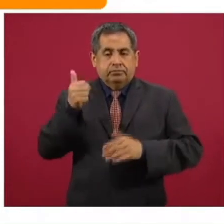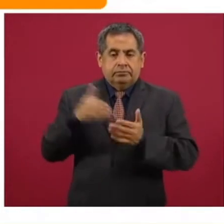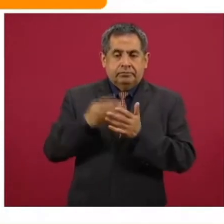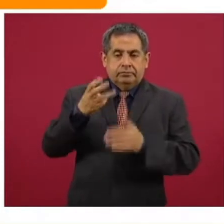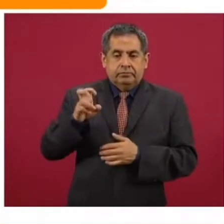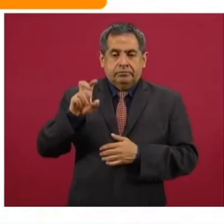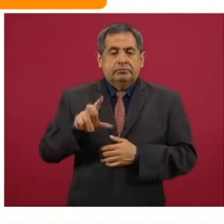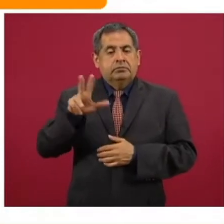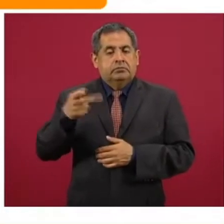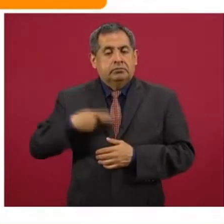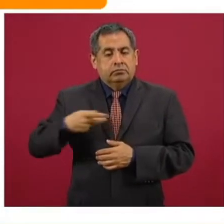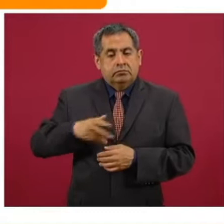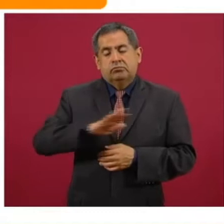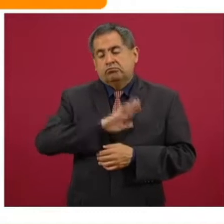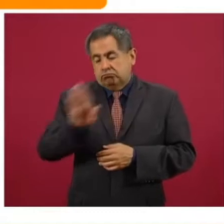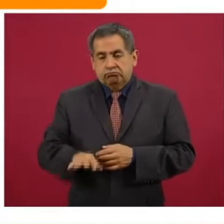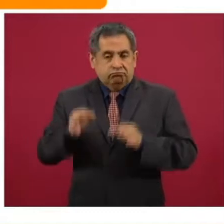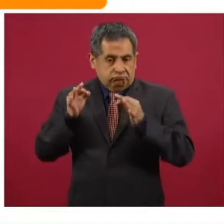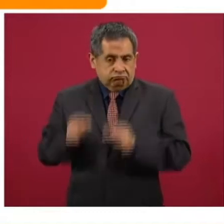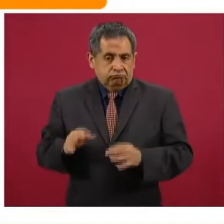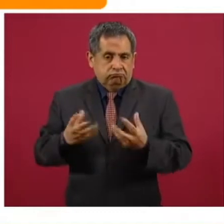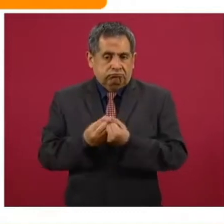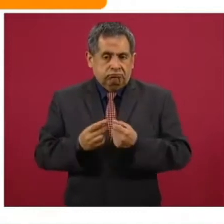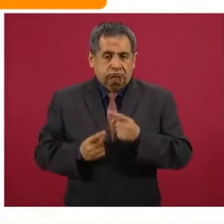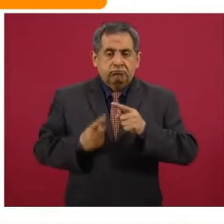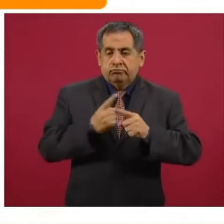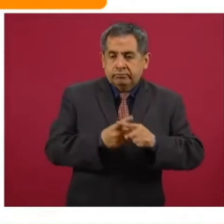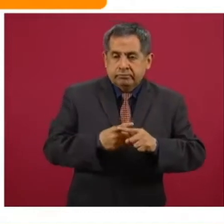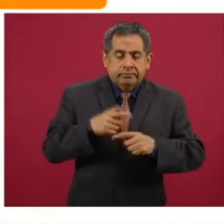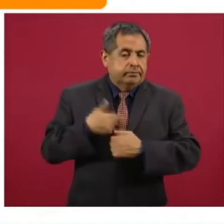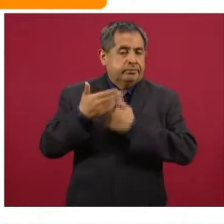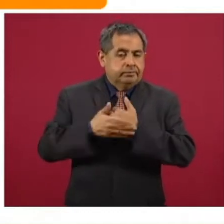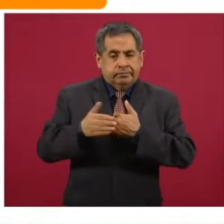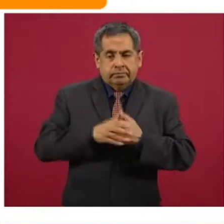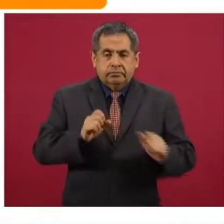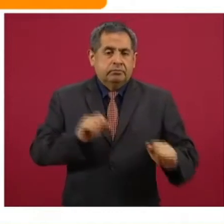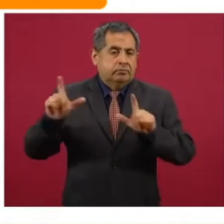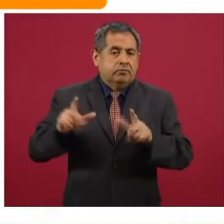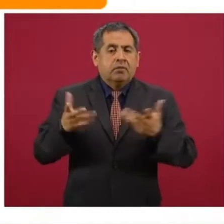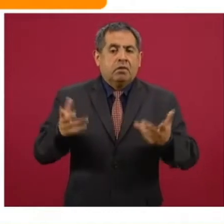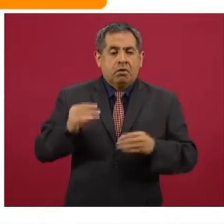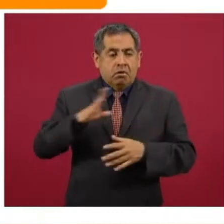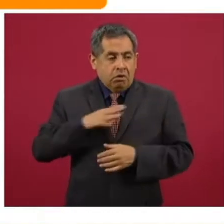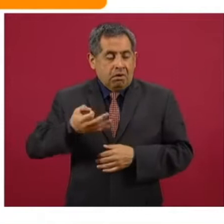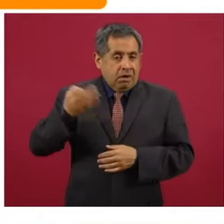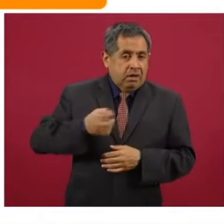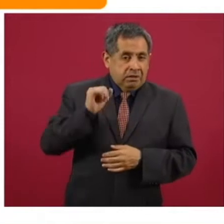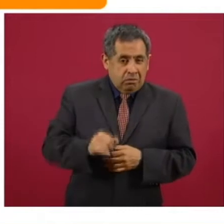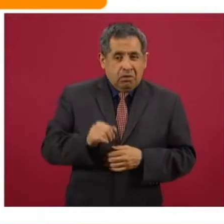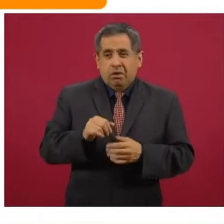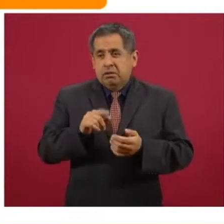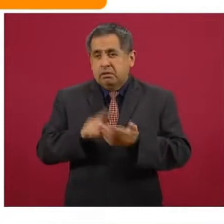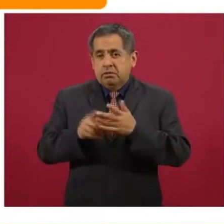86.338 defunciones confirmadas, más otras que veremos en la siguiente gráfica que no tienen una confirmación por